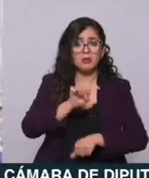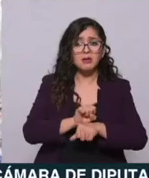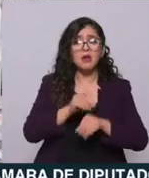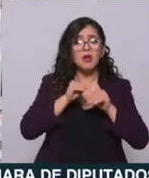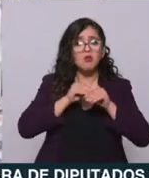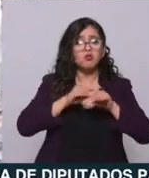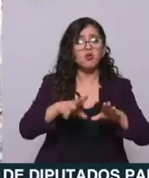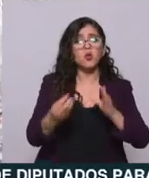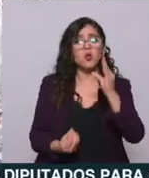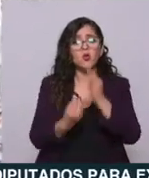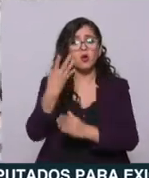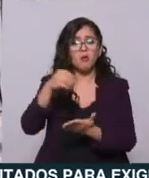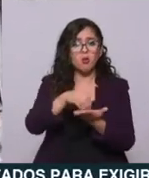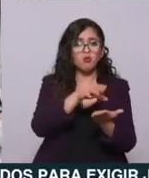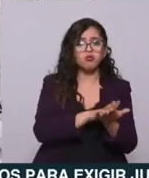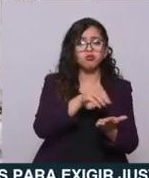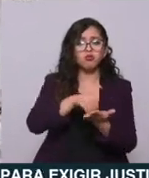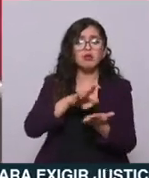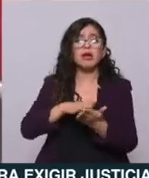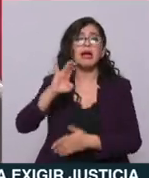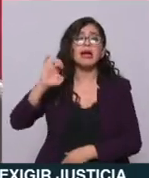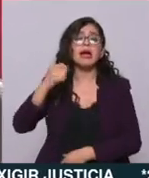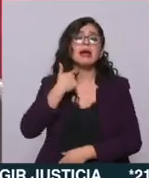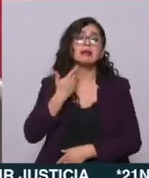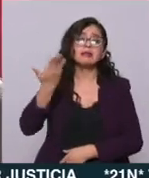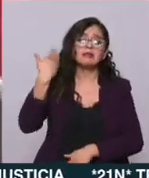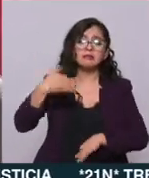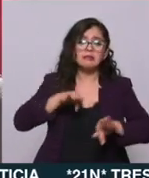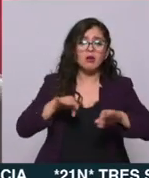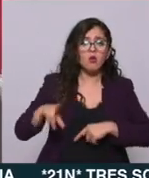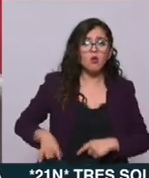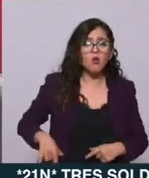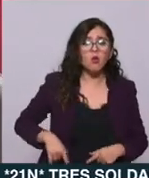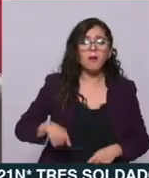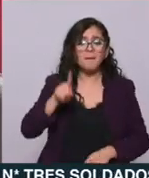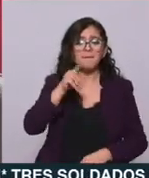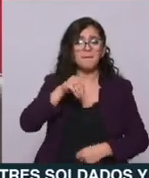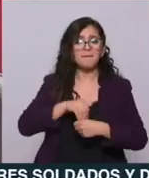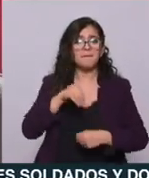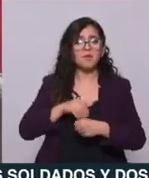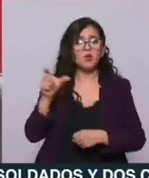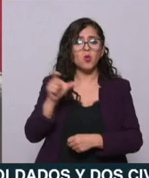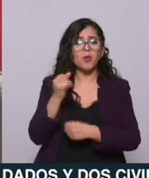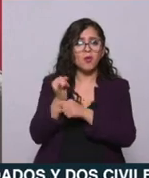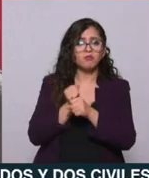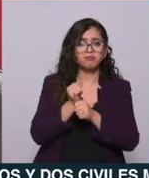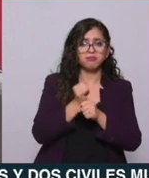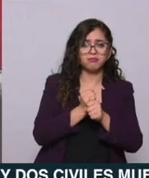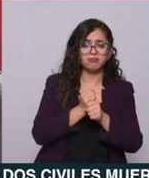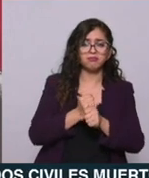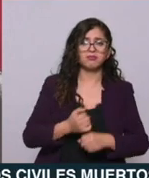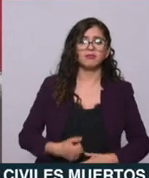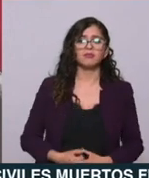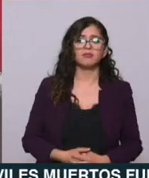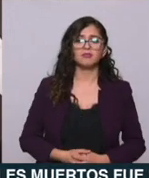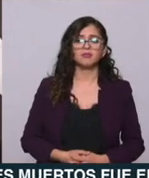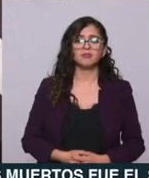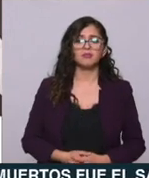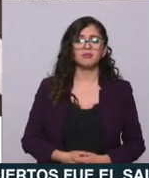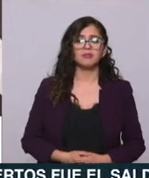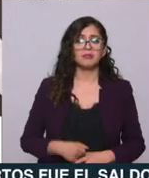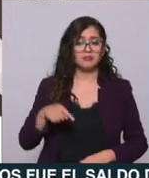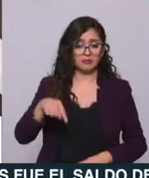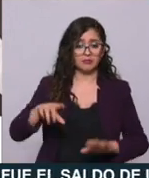emitirán nuevos citatorios que incluyen a exfuncionarios que incurrieron en omisiones durante las investigaciones. A esta